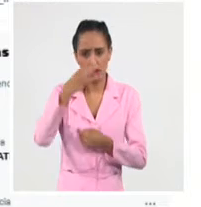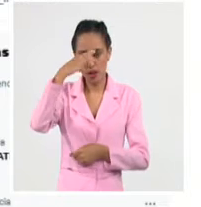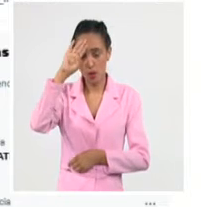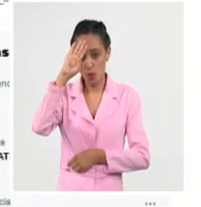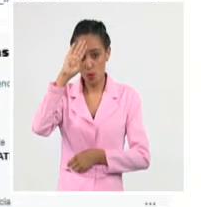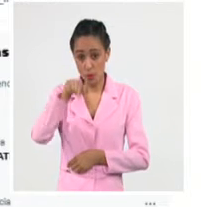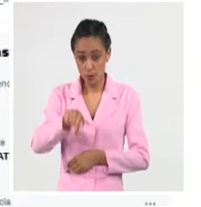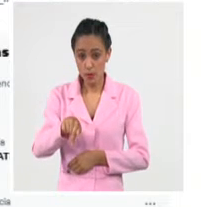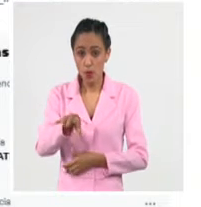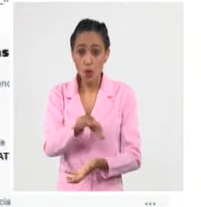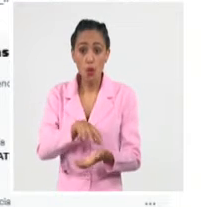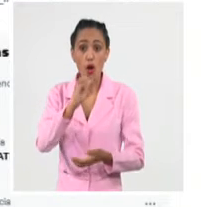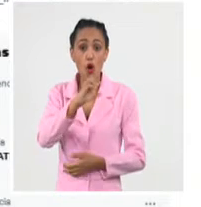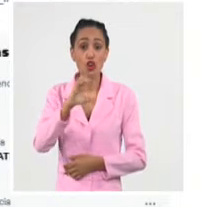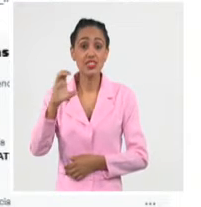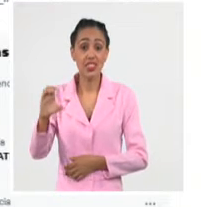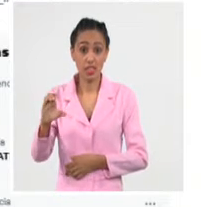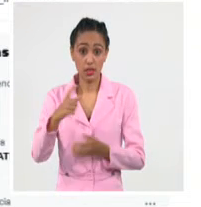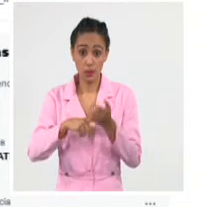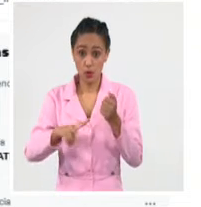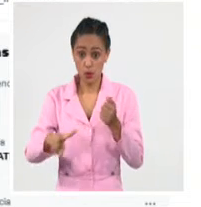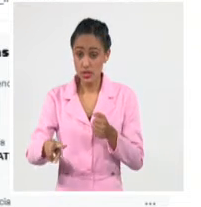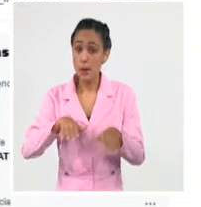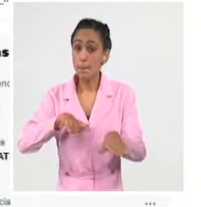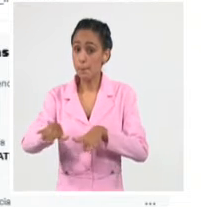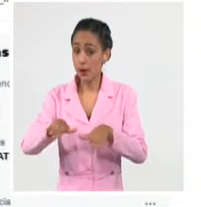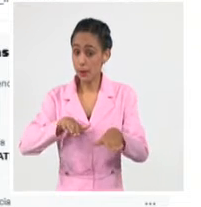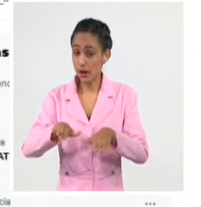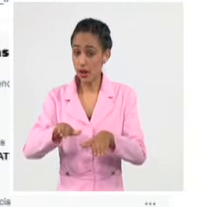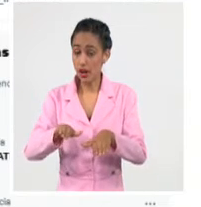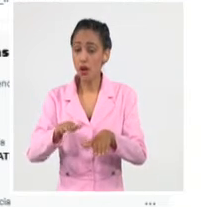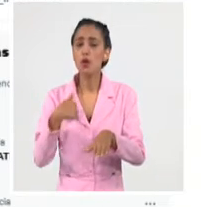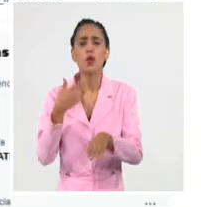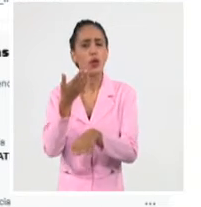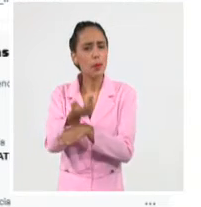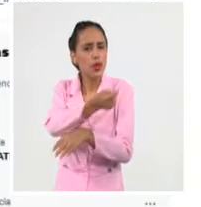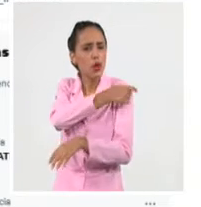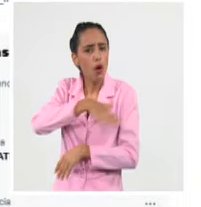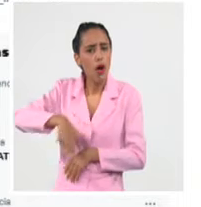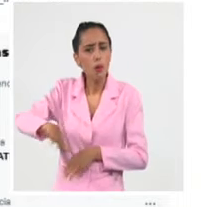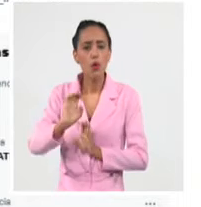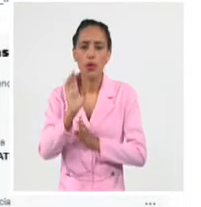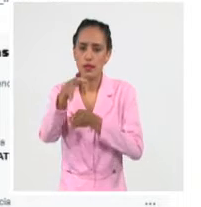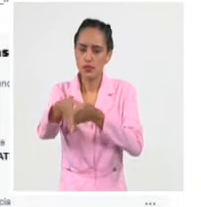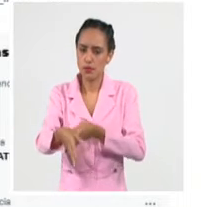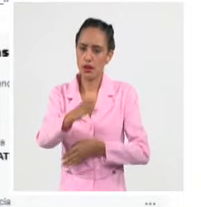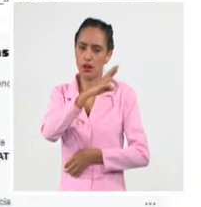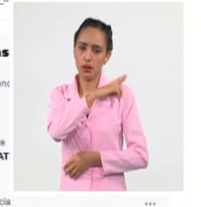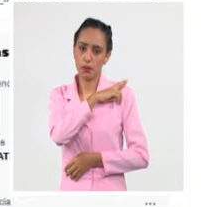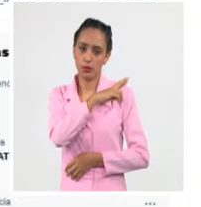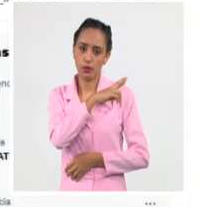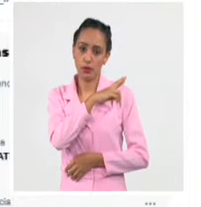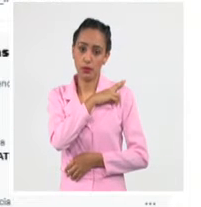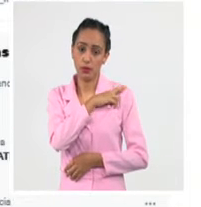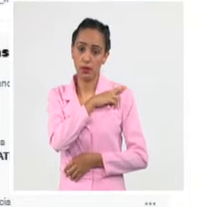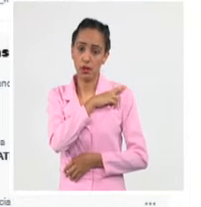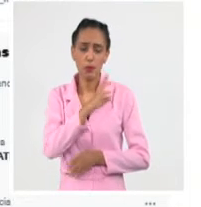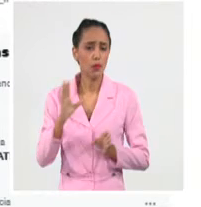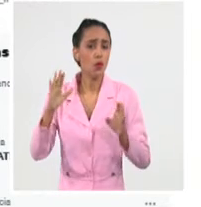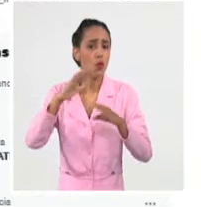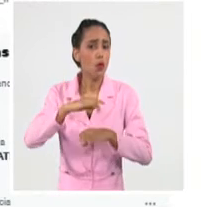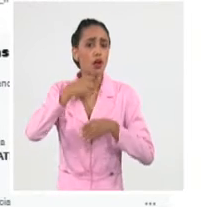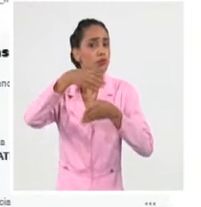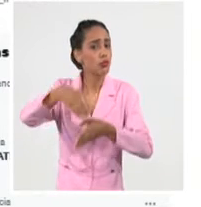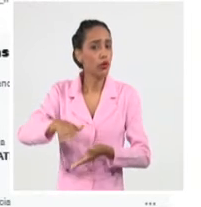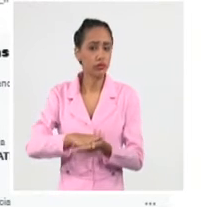del occidente se han preparado para enfrentarla. Pido a nuestro pueblo disciplina y responsabilidad para no lamentar pérdida de